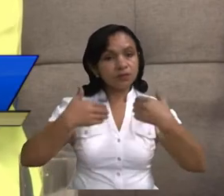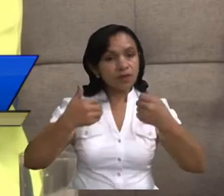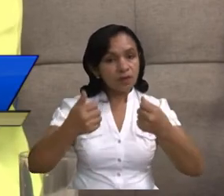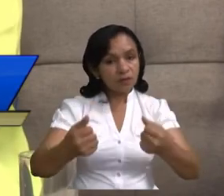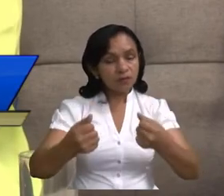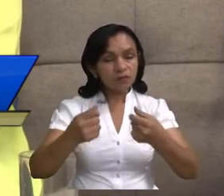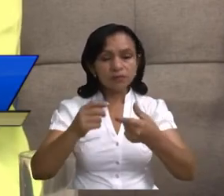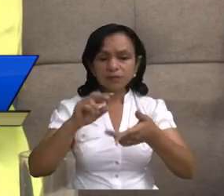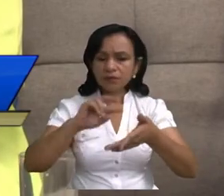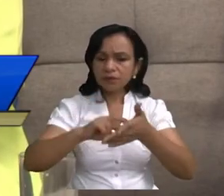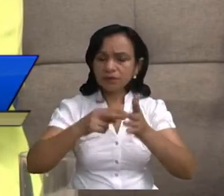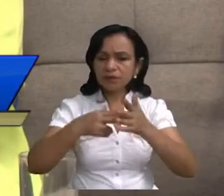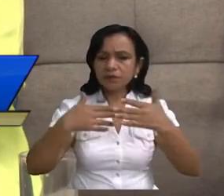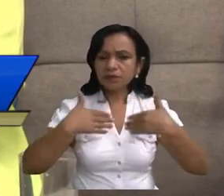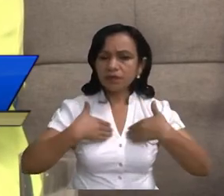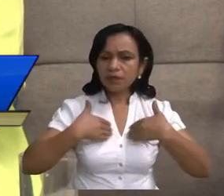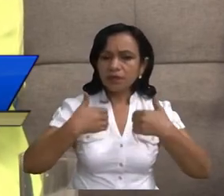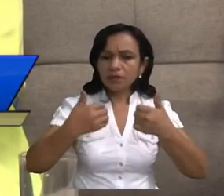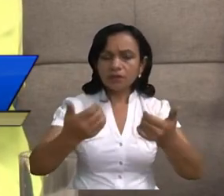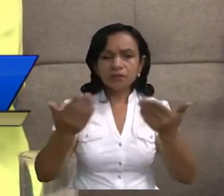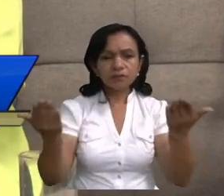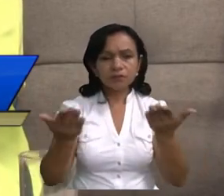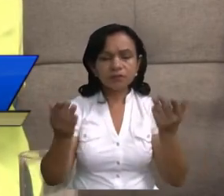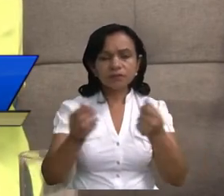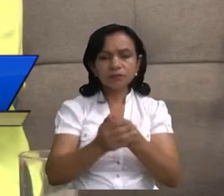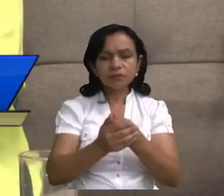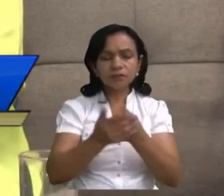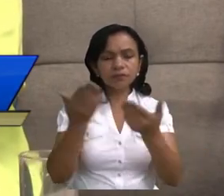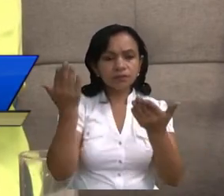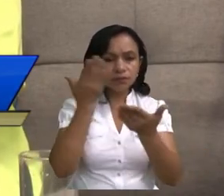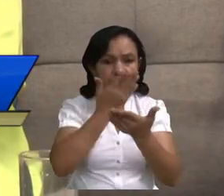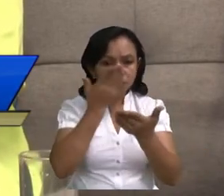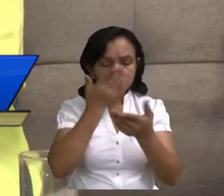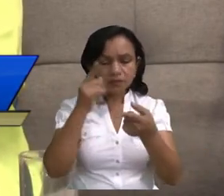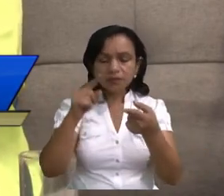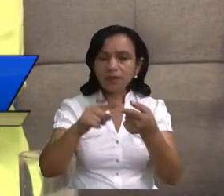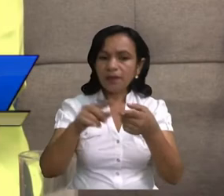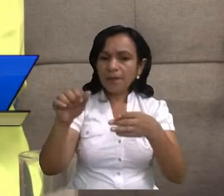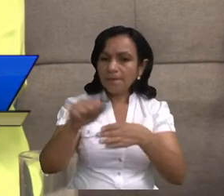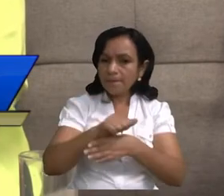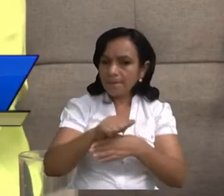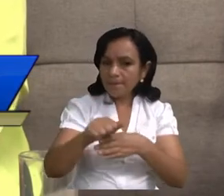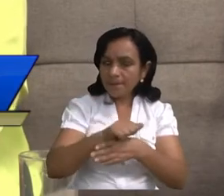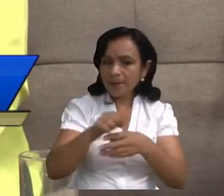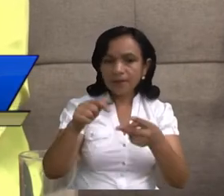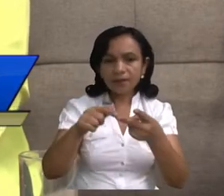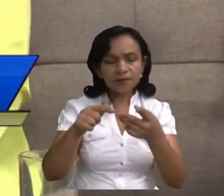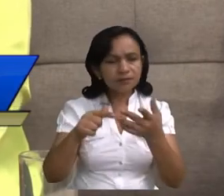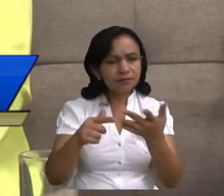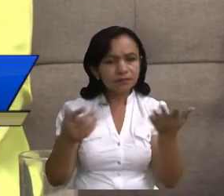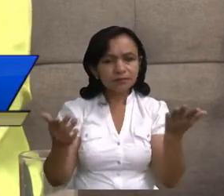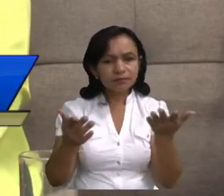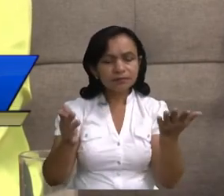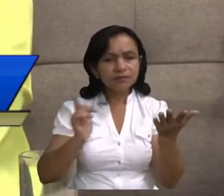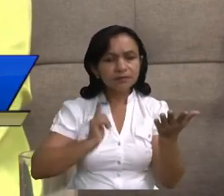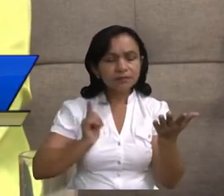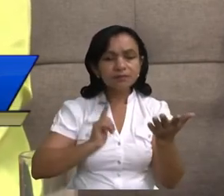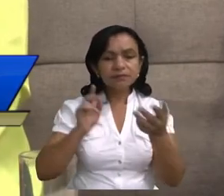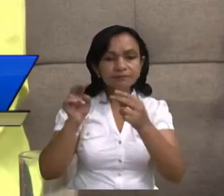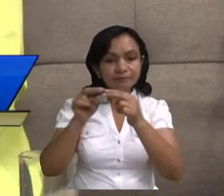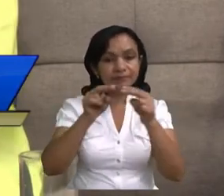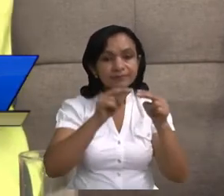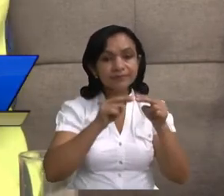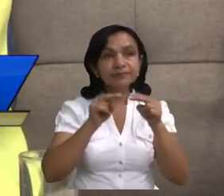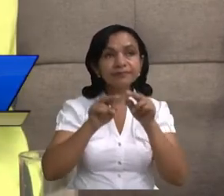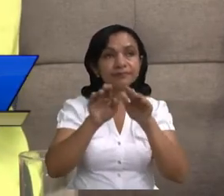todo lo que son los estudiantes de salud se vinculan a través de las jornadas o las prácticas comunitarias. O sea, tenemos ese contacto